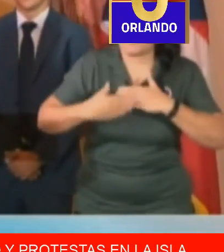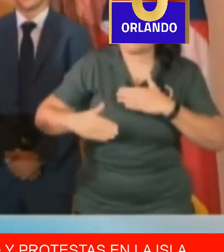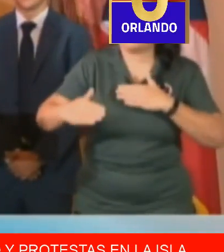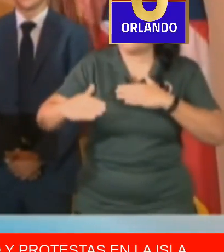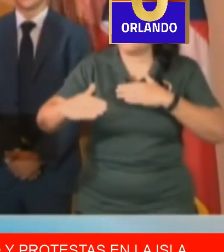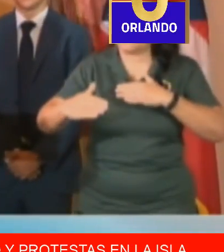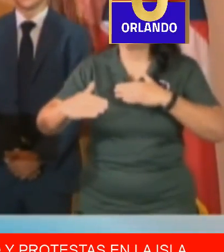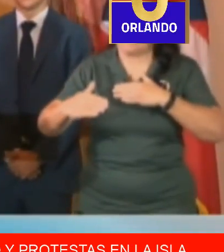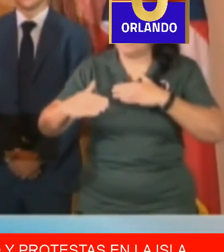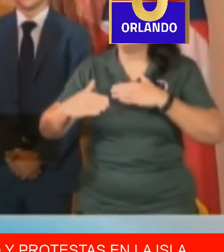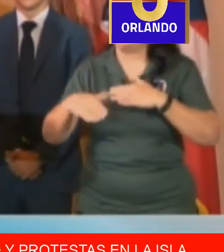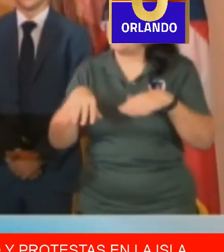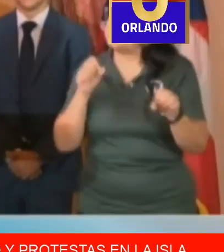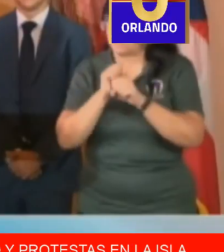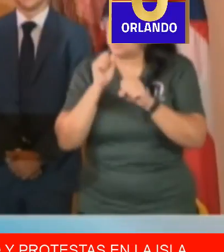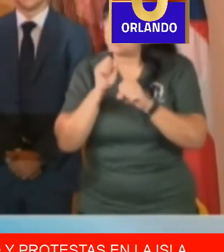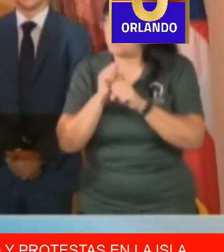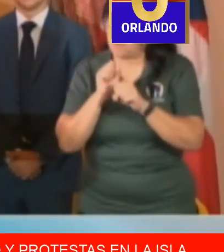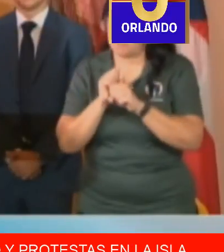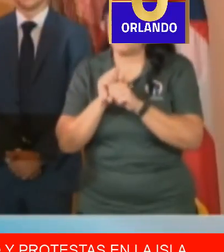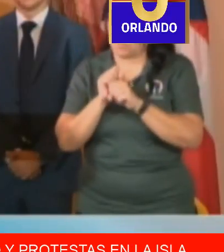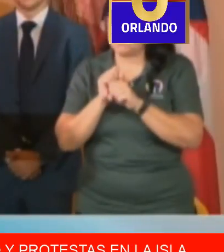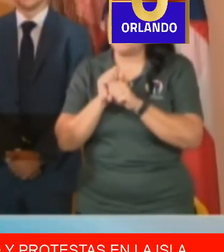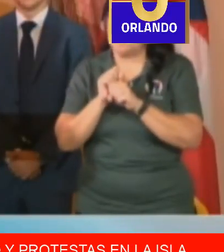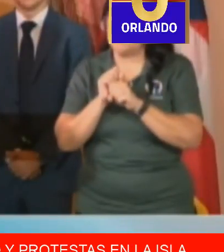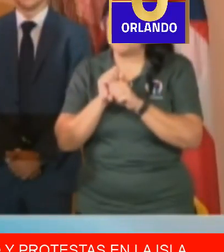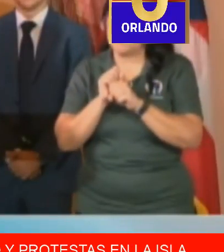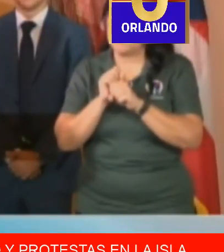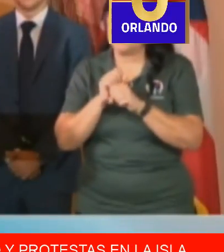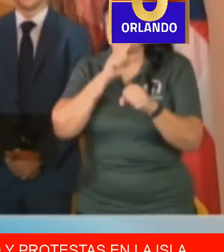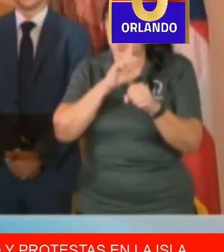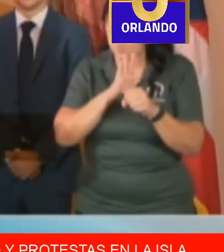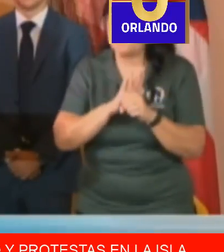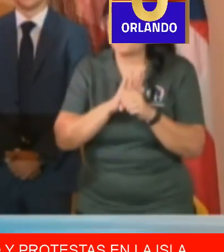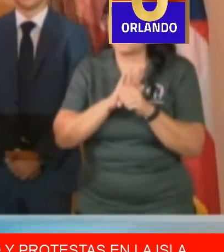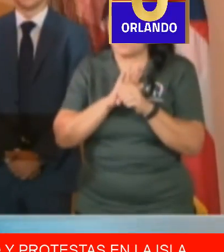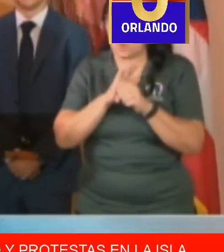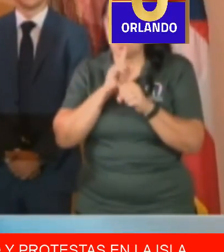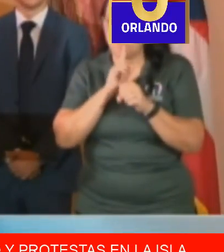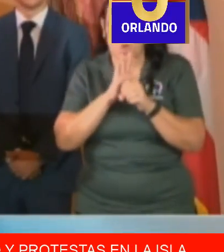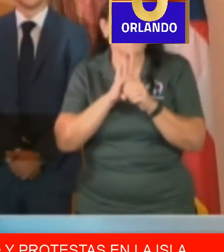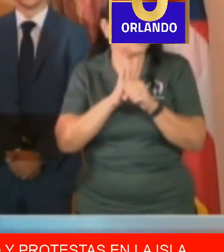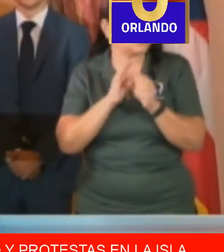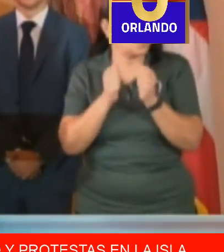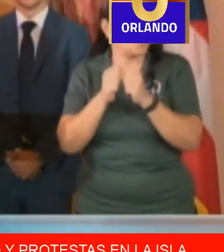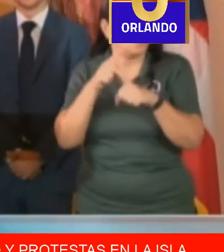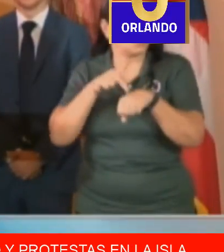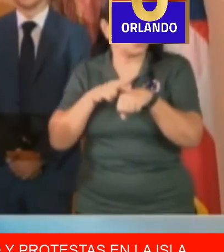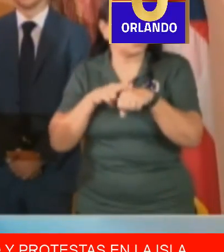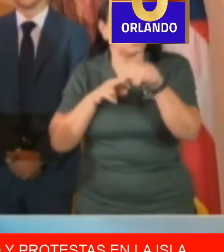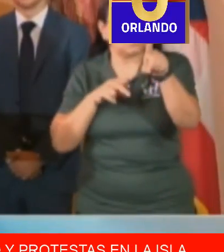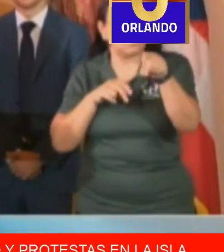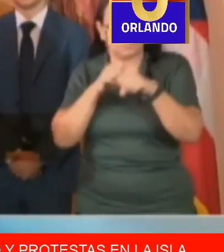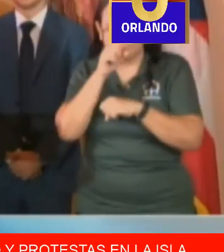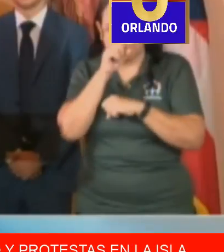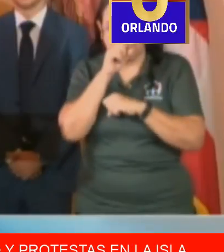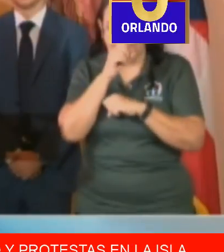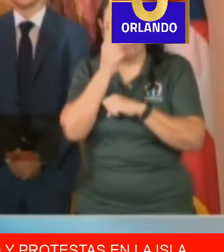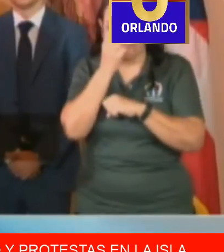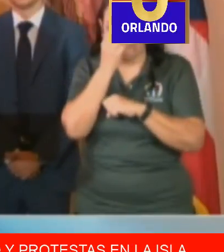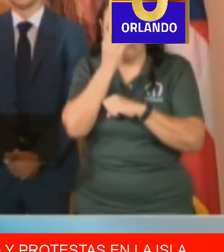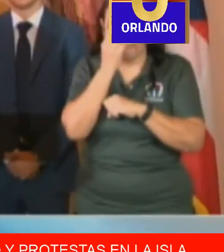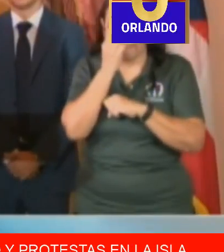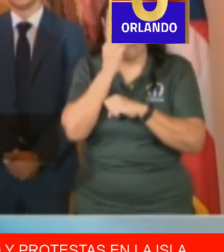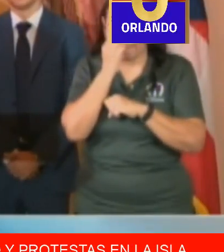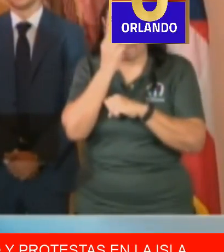tenemos una gestión que hacer y que cumplir dentro de nuestro compromiso. Tienes una adicional, Damari, sí, ¿verdad? Comentando una sola, voy a